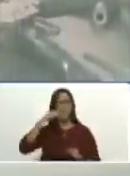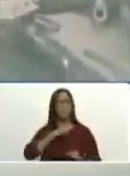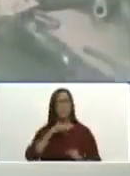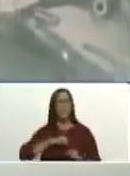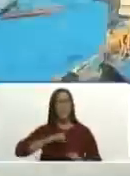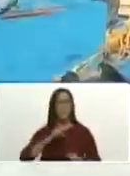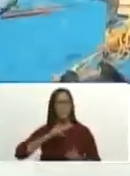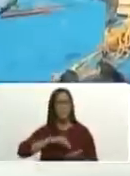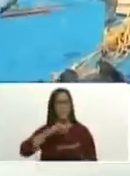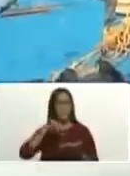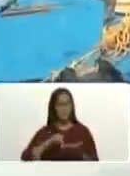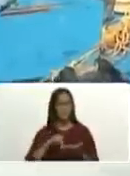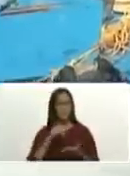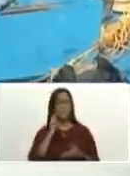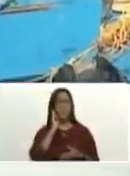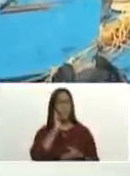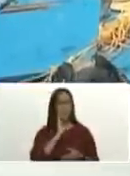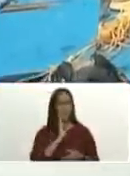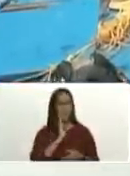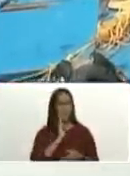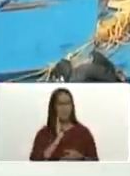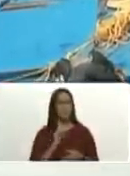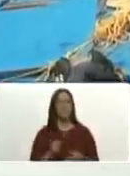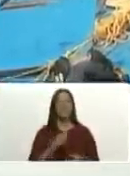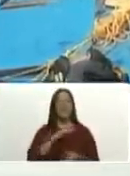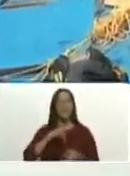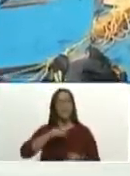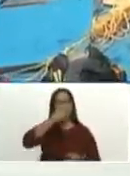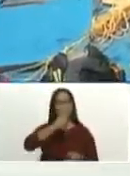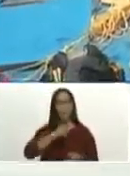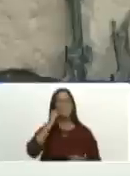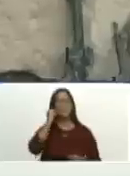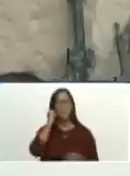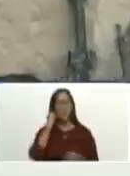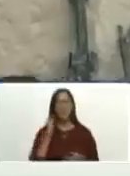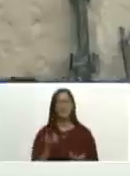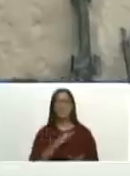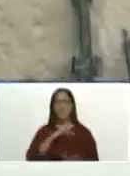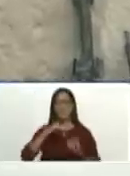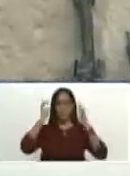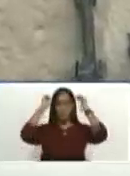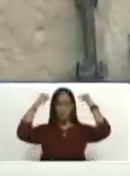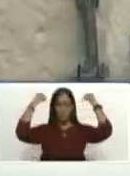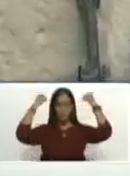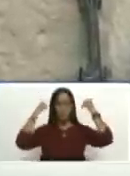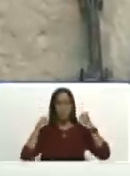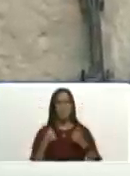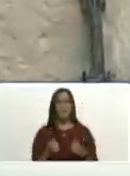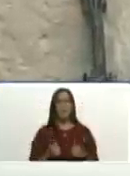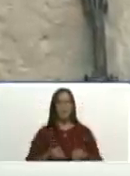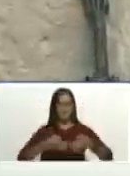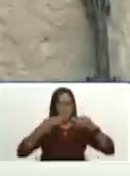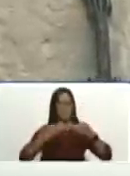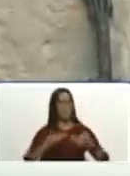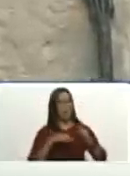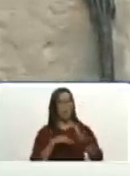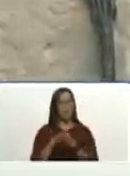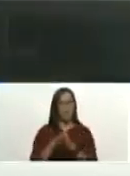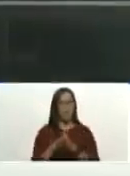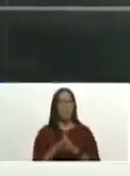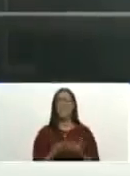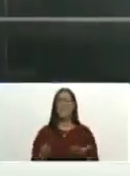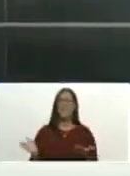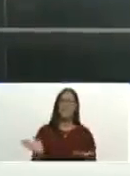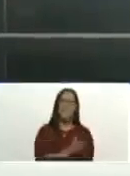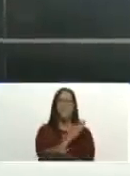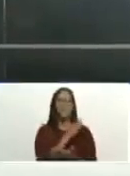Policía Nacional Bolivariana y nuestros hombres y mujeres de a pie, nuestros milicianos y milicianas, le salieron al frente y